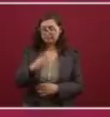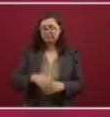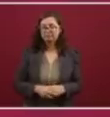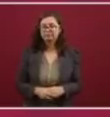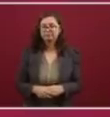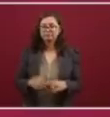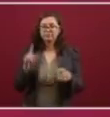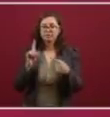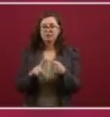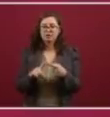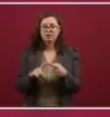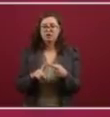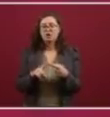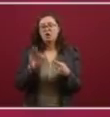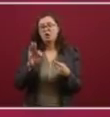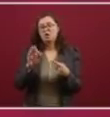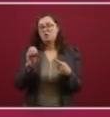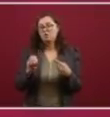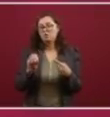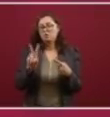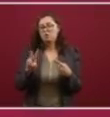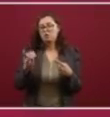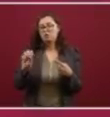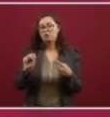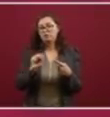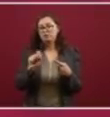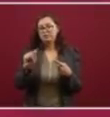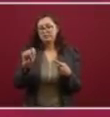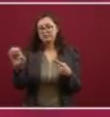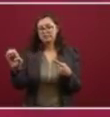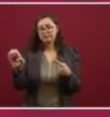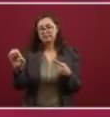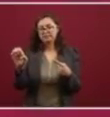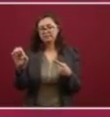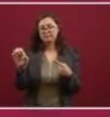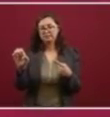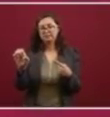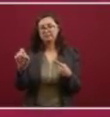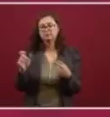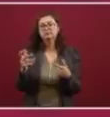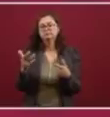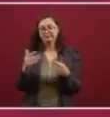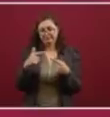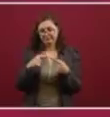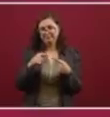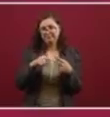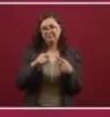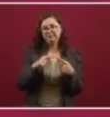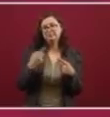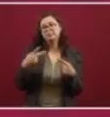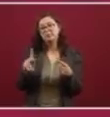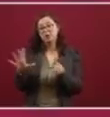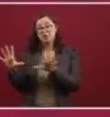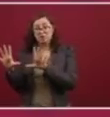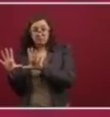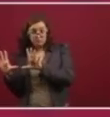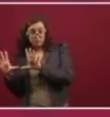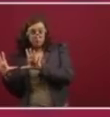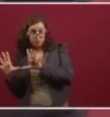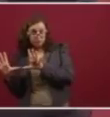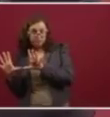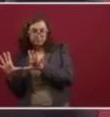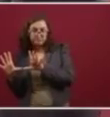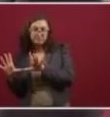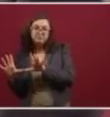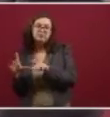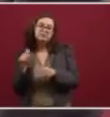es Fobiste, lo que me estás planteando, pero si se aplica en el caso del Infonavit,